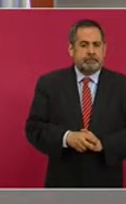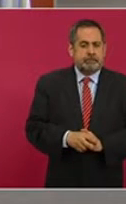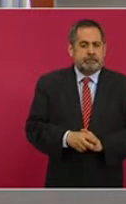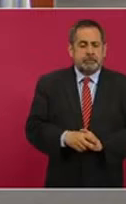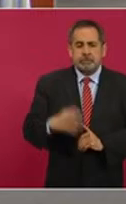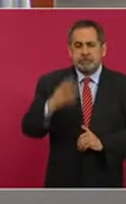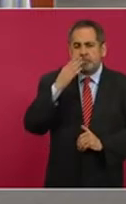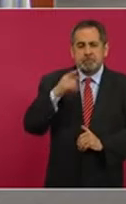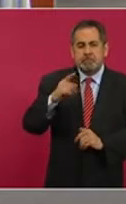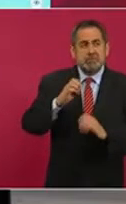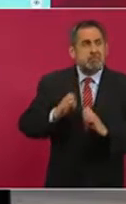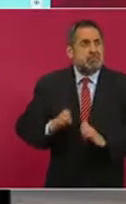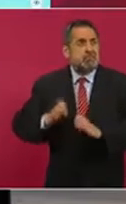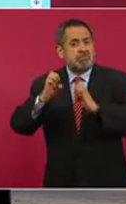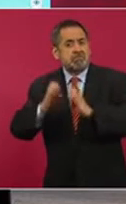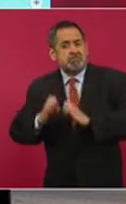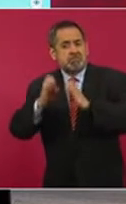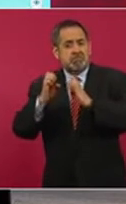edificaciones